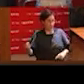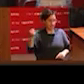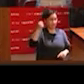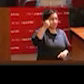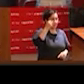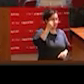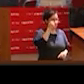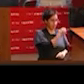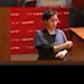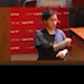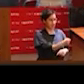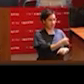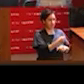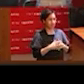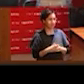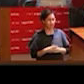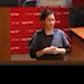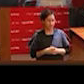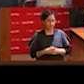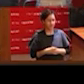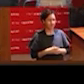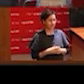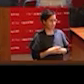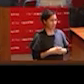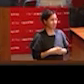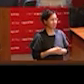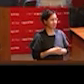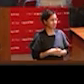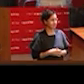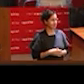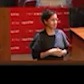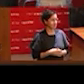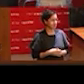a a a mandar lo vamos a